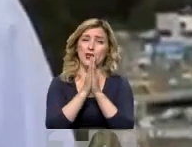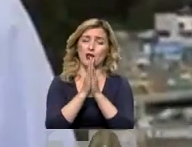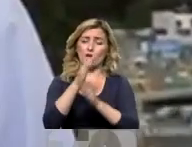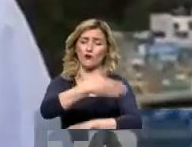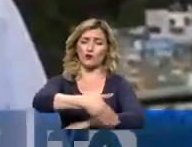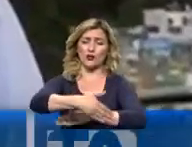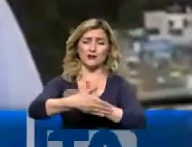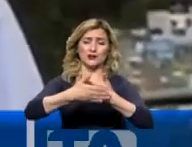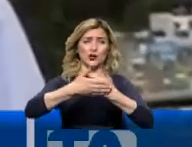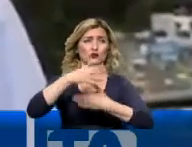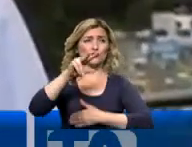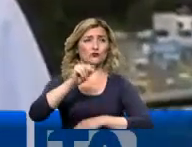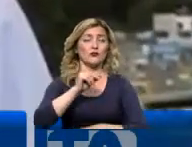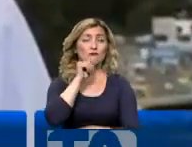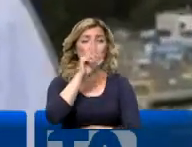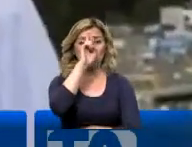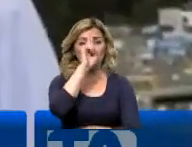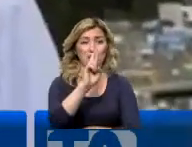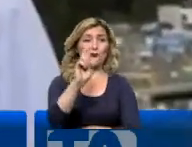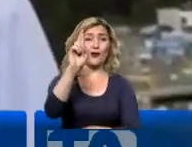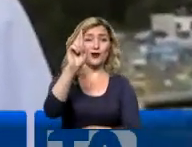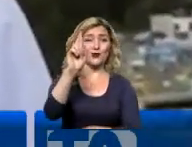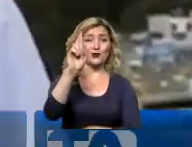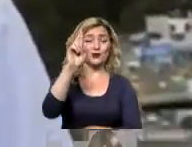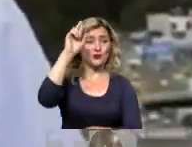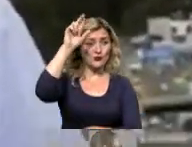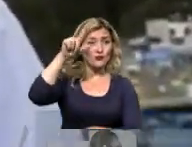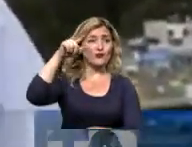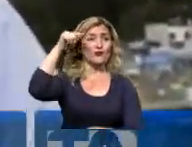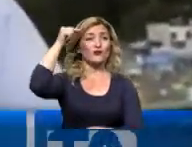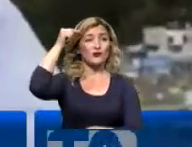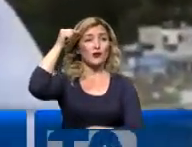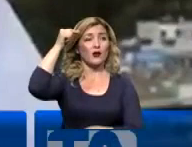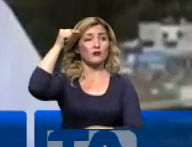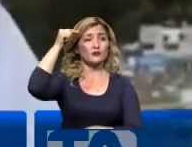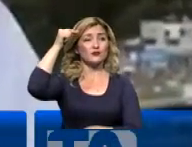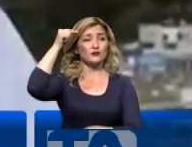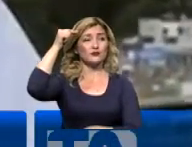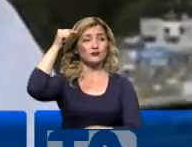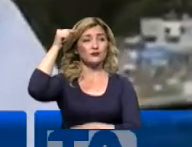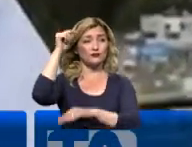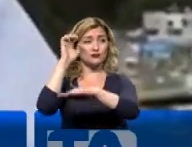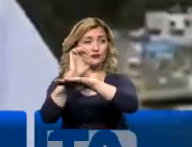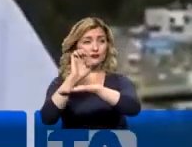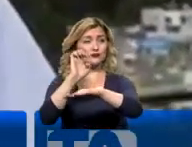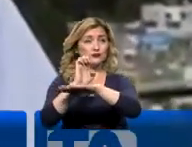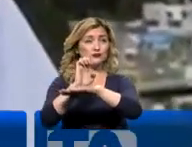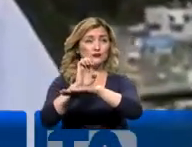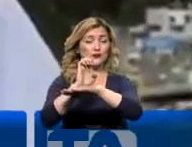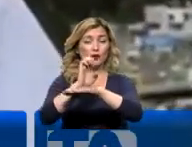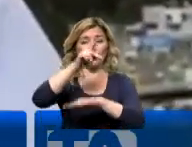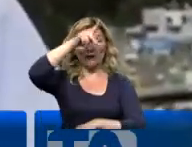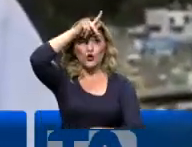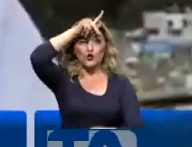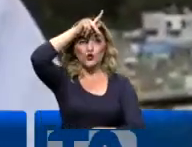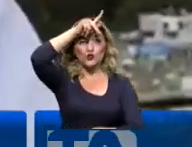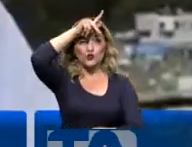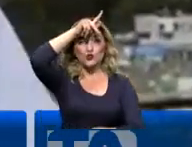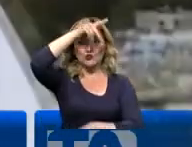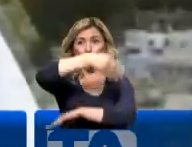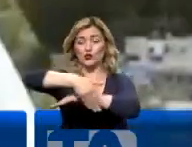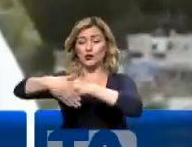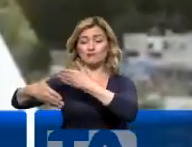el irrespeto que está teniendo los gobiernos de Ecuador y Perú al cerrar